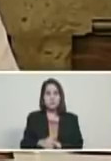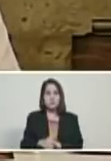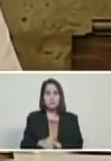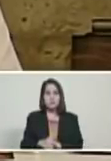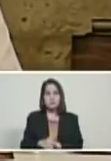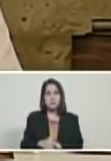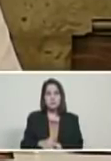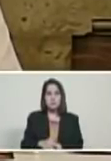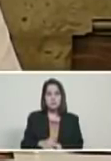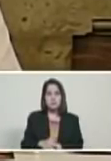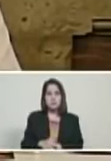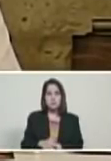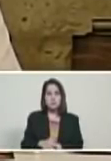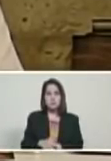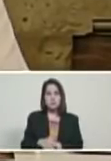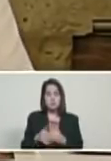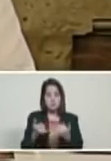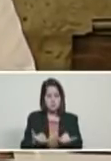Estamos en este momento